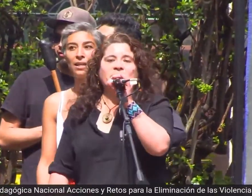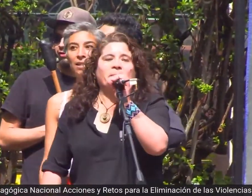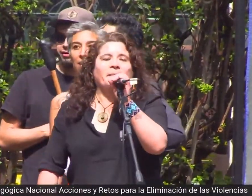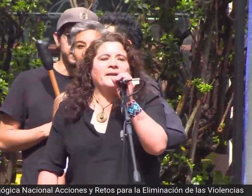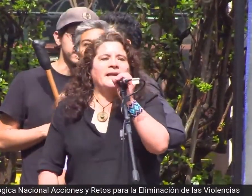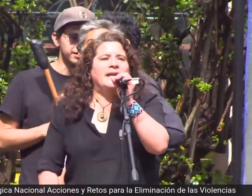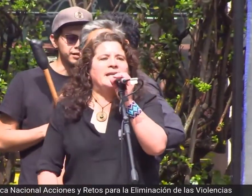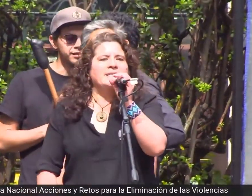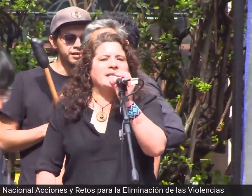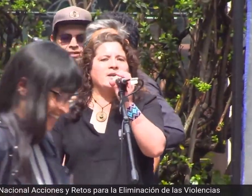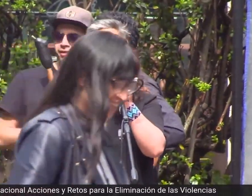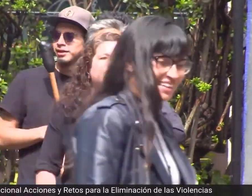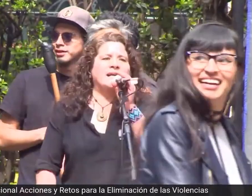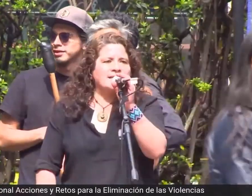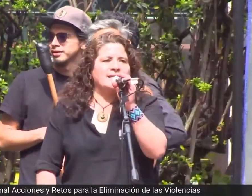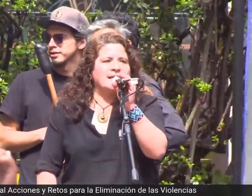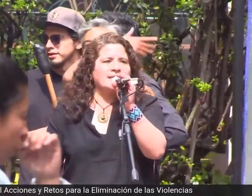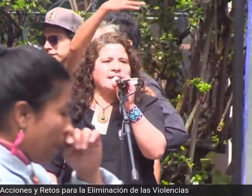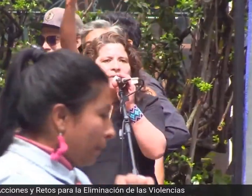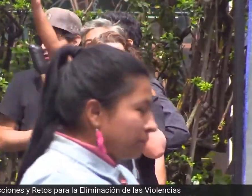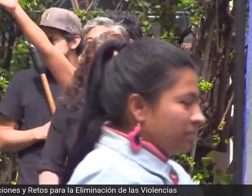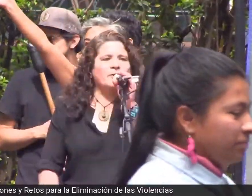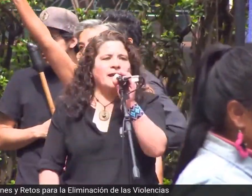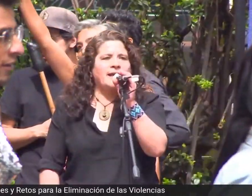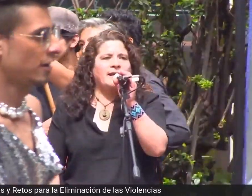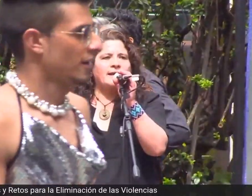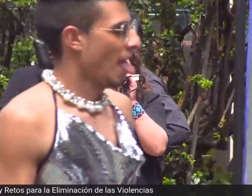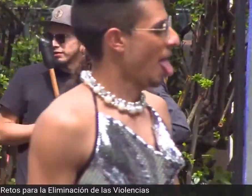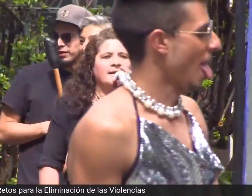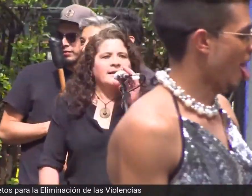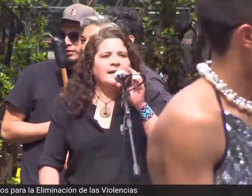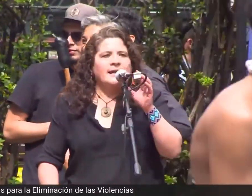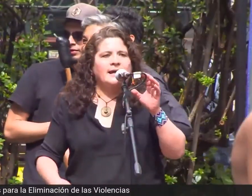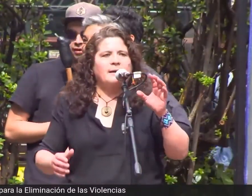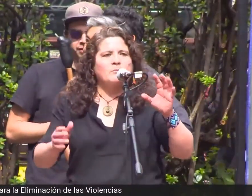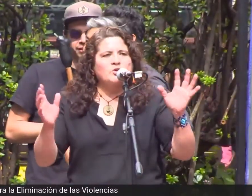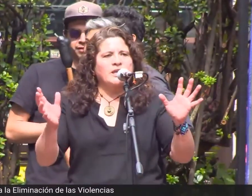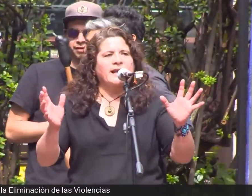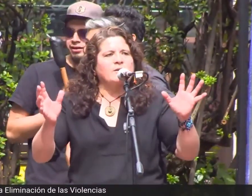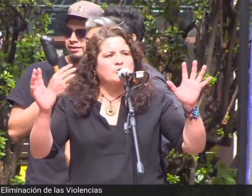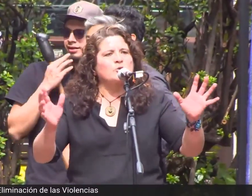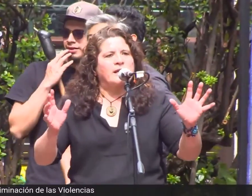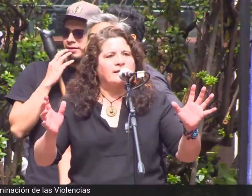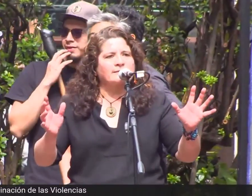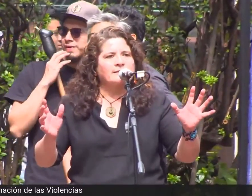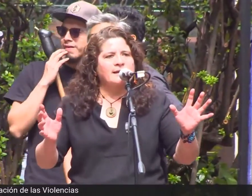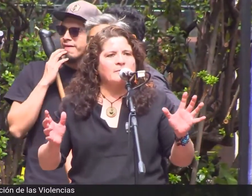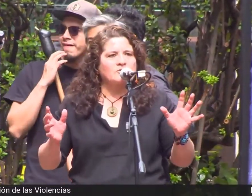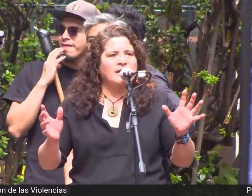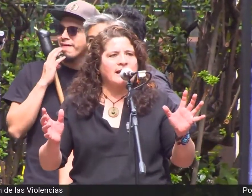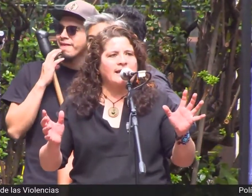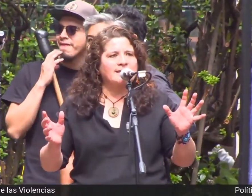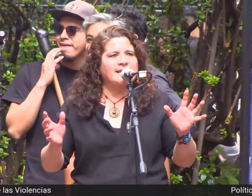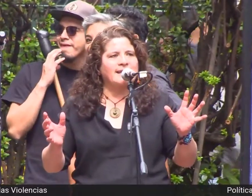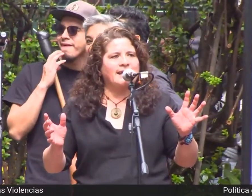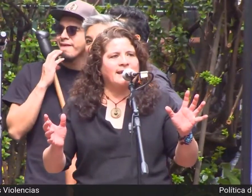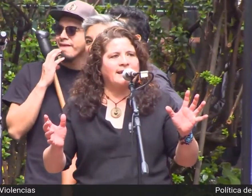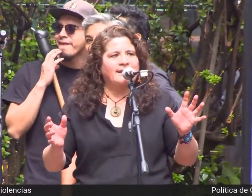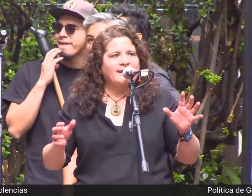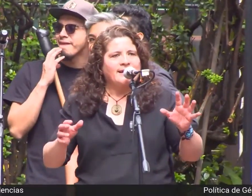para Mayita. Y chicos, gracias, gracias de verdad, porque la música nos une. La música